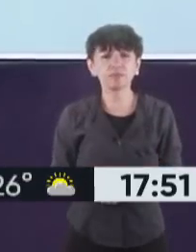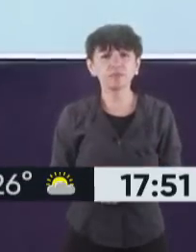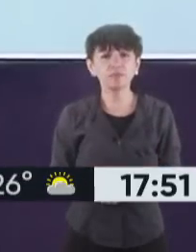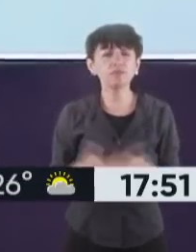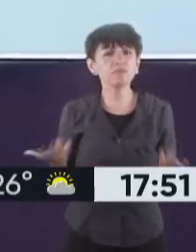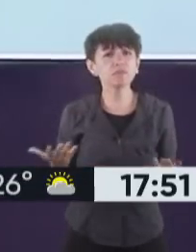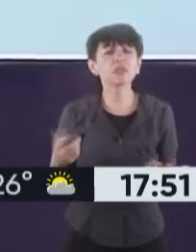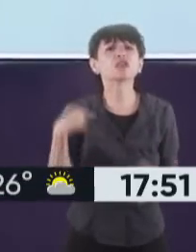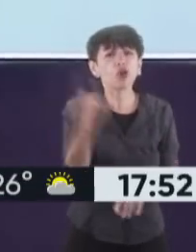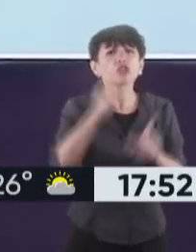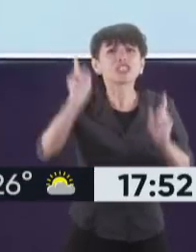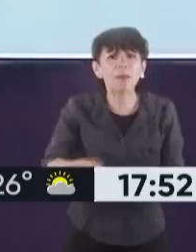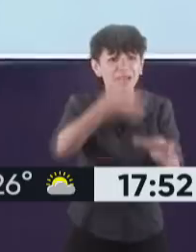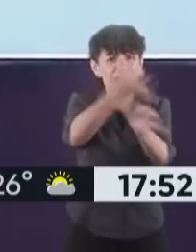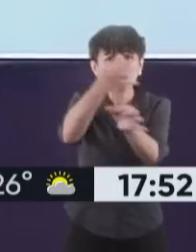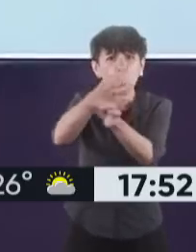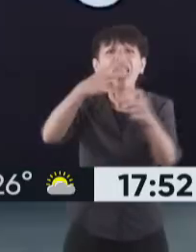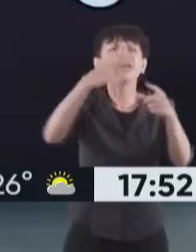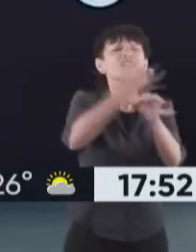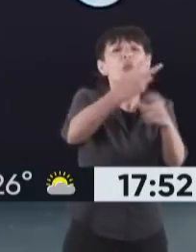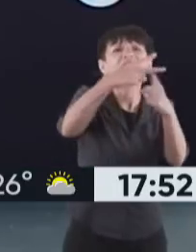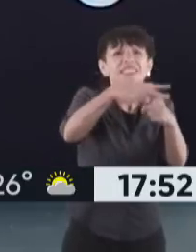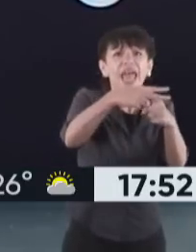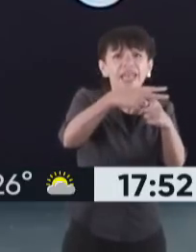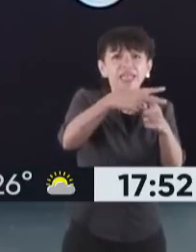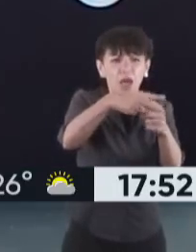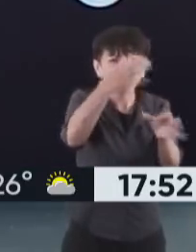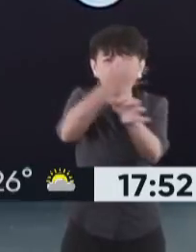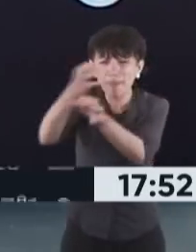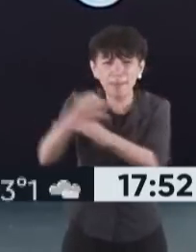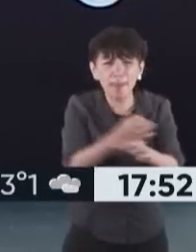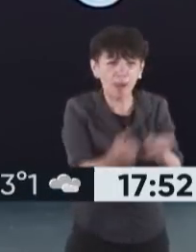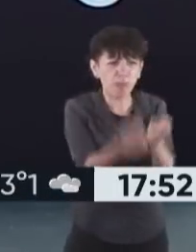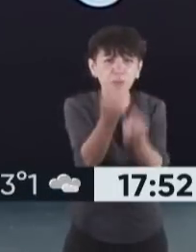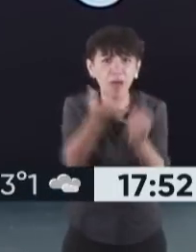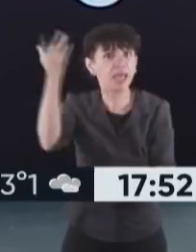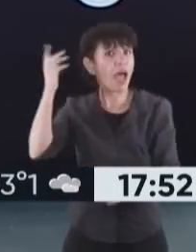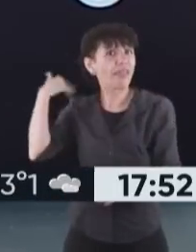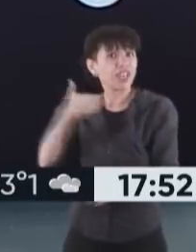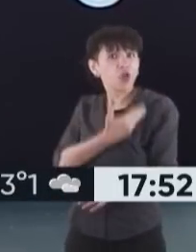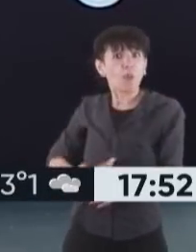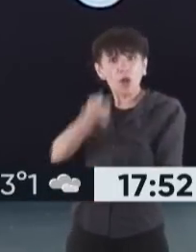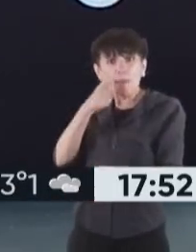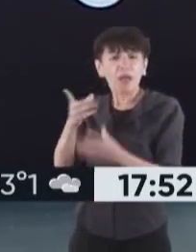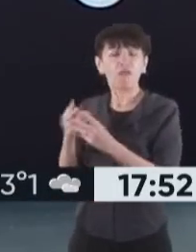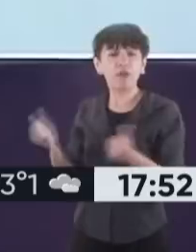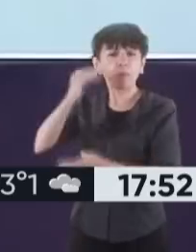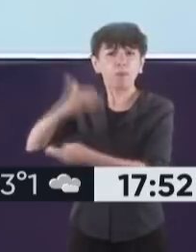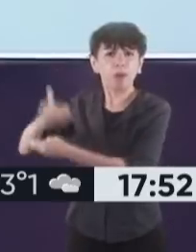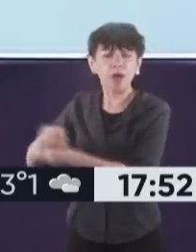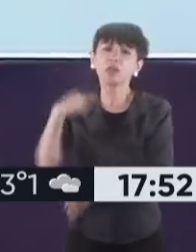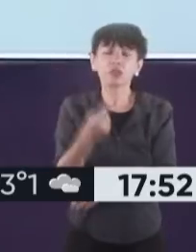Y estamos creando más de 100 escuelas técnicas, porque también terminaron con la educación técnica. Y nosotros estamos